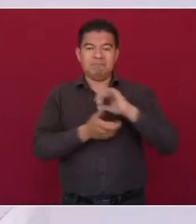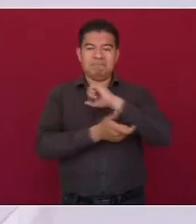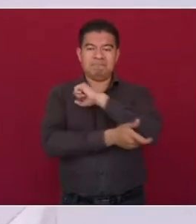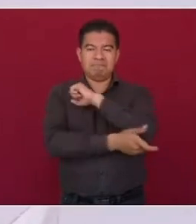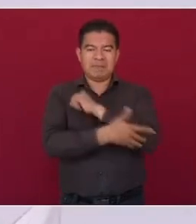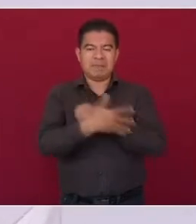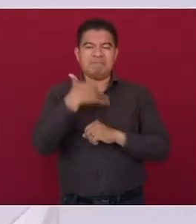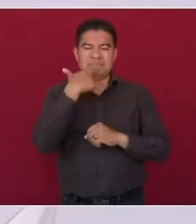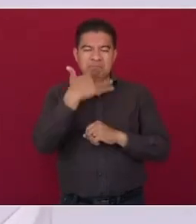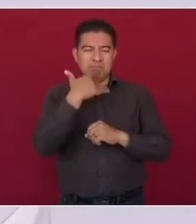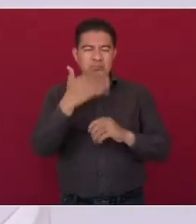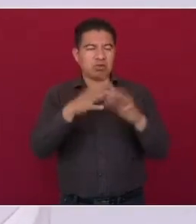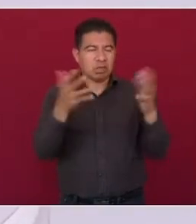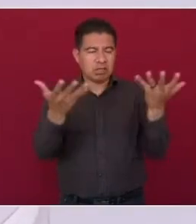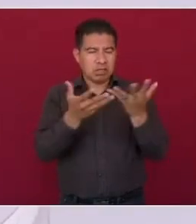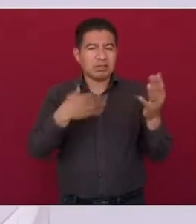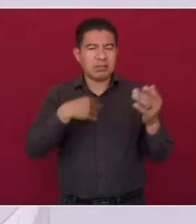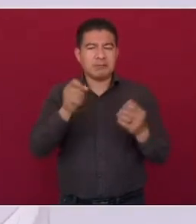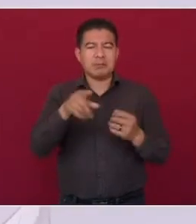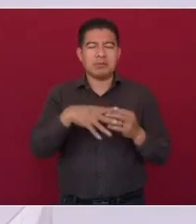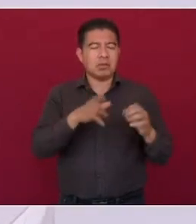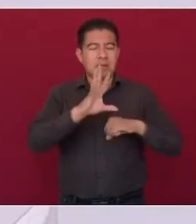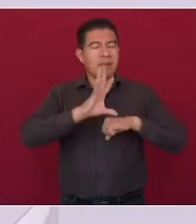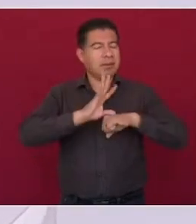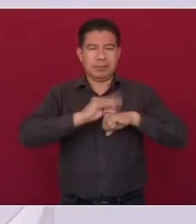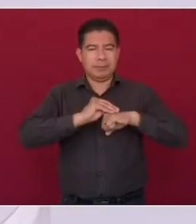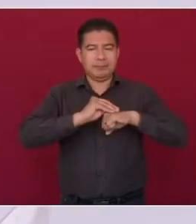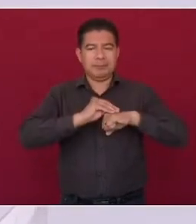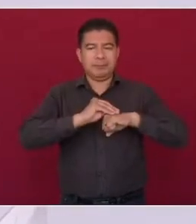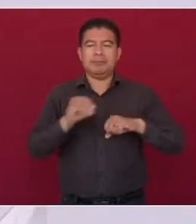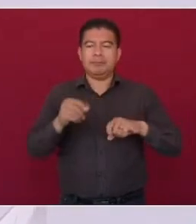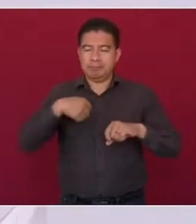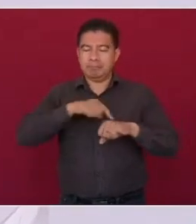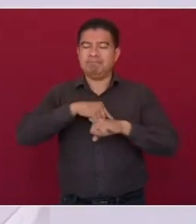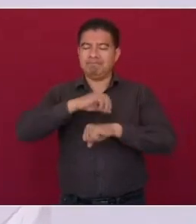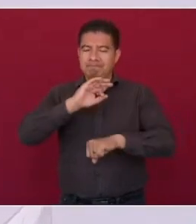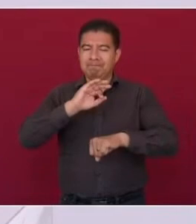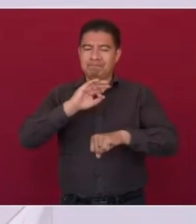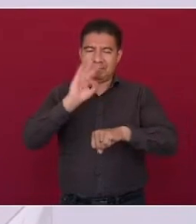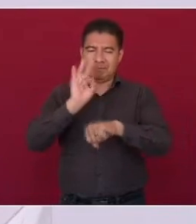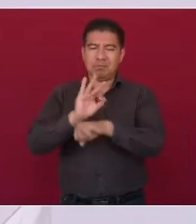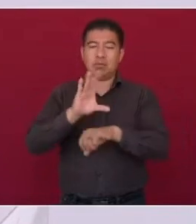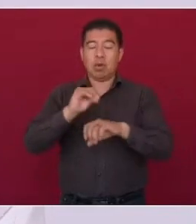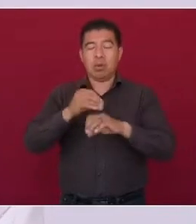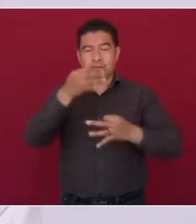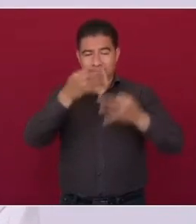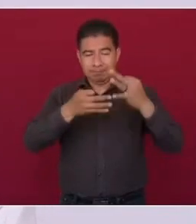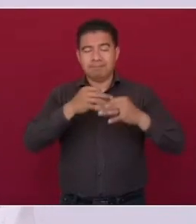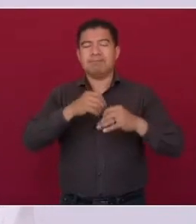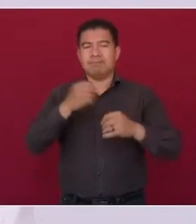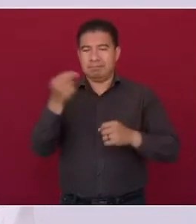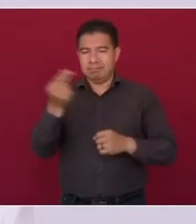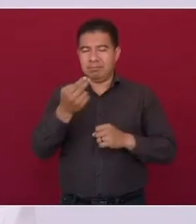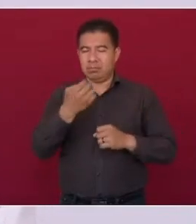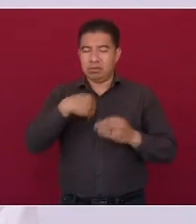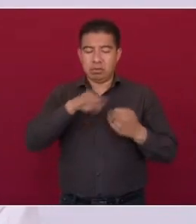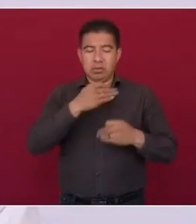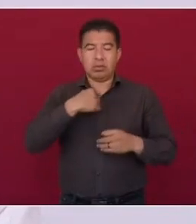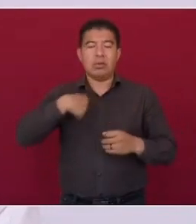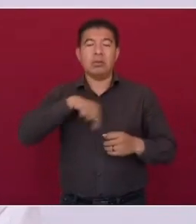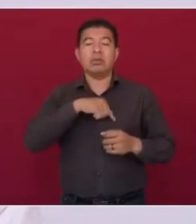impunidad y lo más importante, estamos atendiendo las causas de la violencia, en